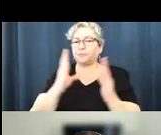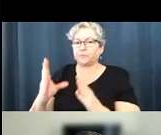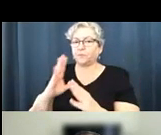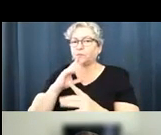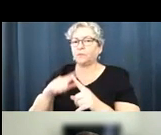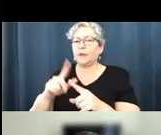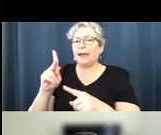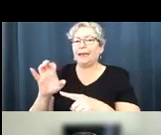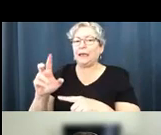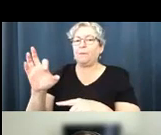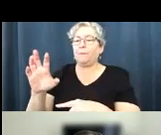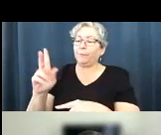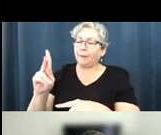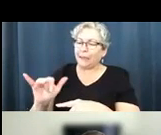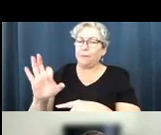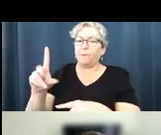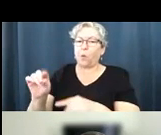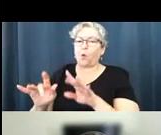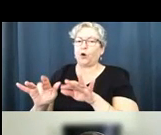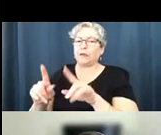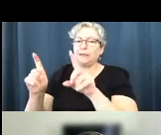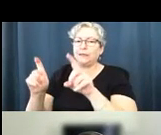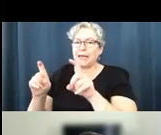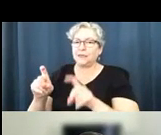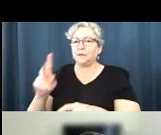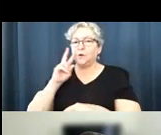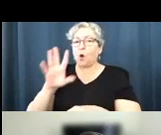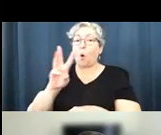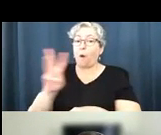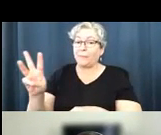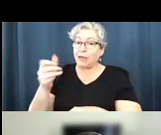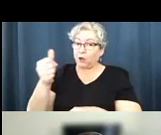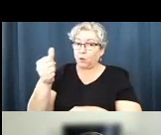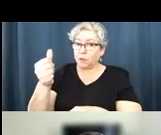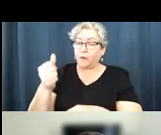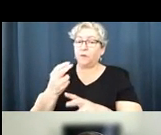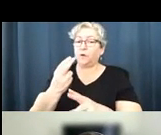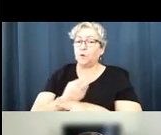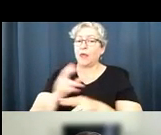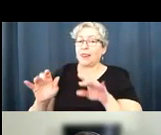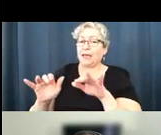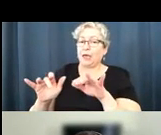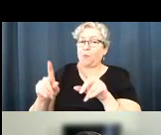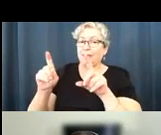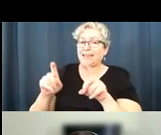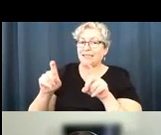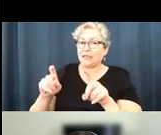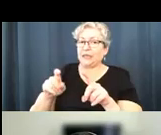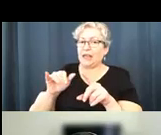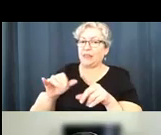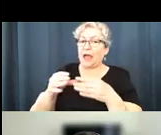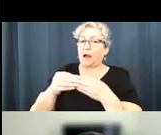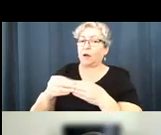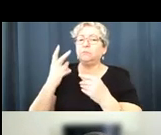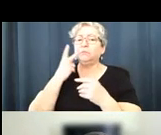Y entonces vas a cómo usted prueba el teclado, y sería increíble si usted pudiera ver su website y tratar de hacer algunas pruebas de